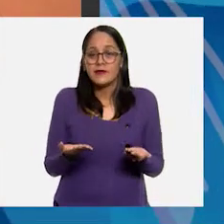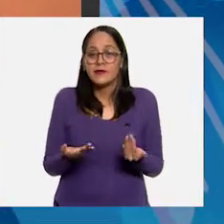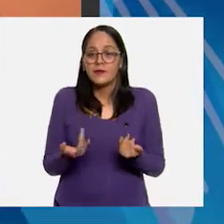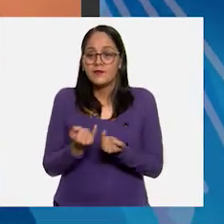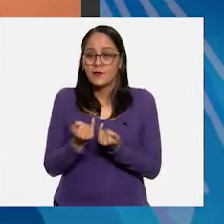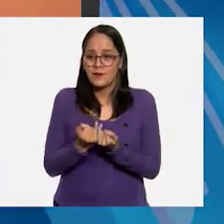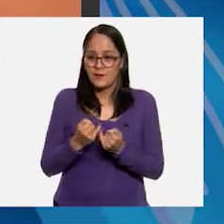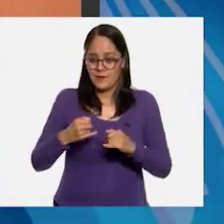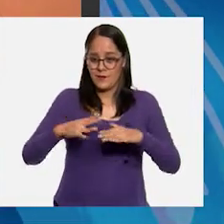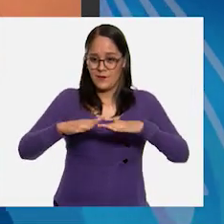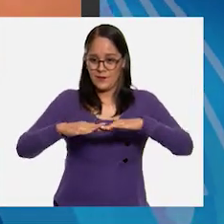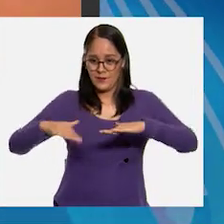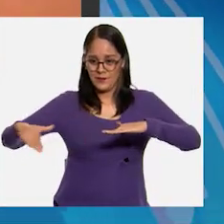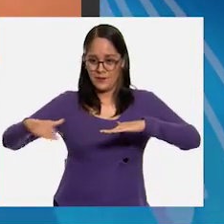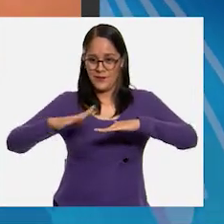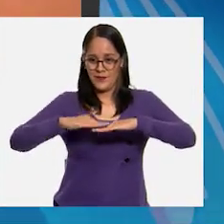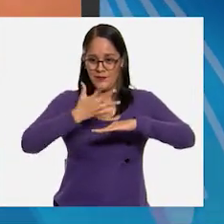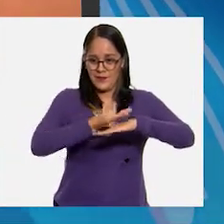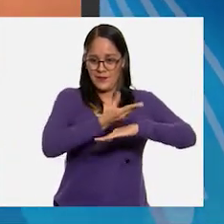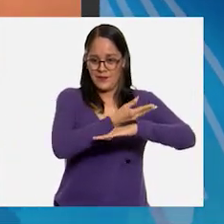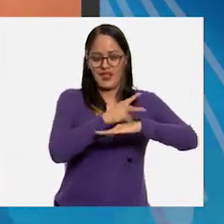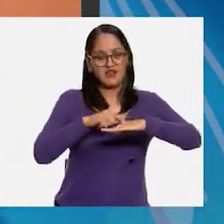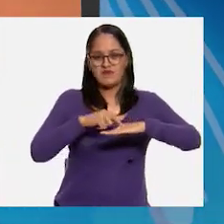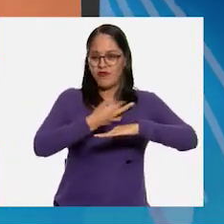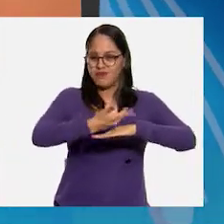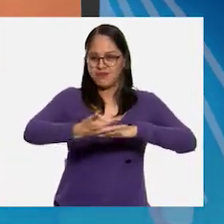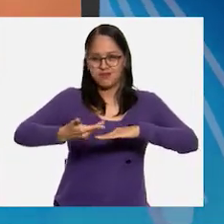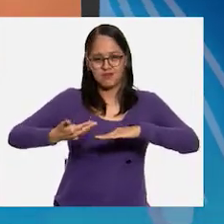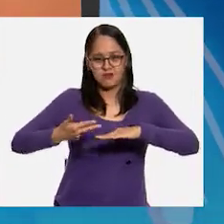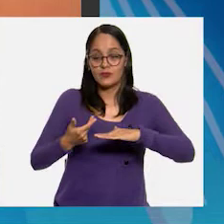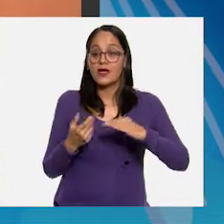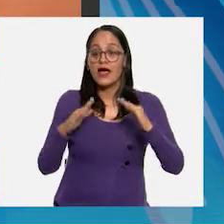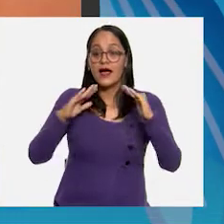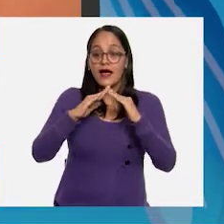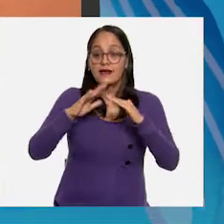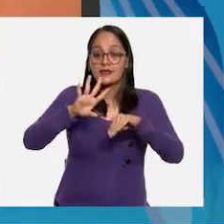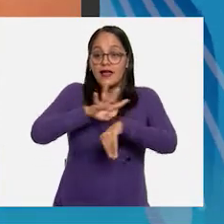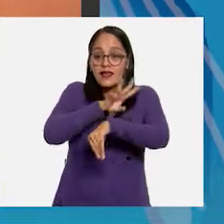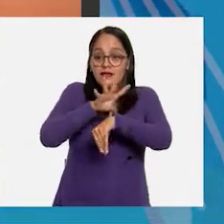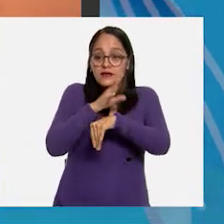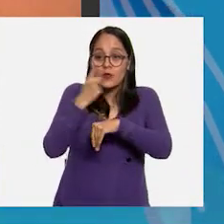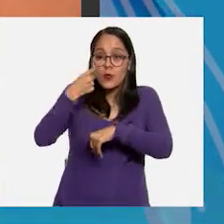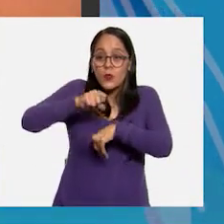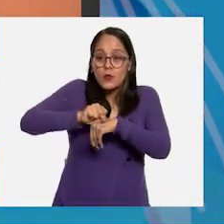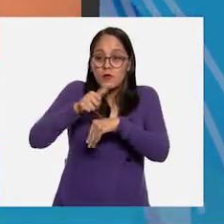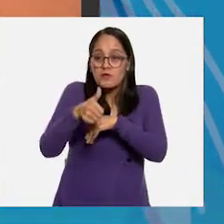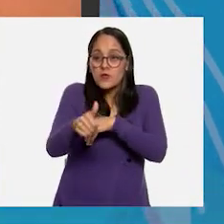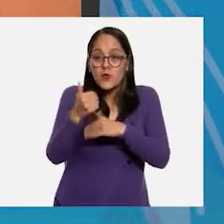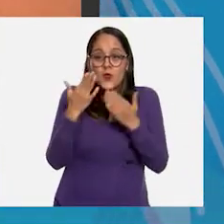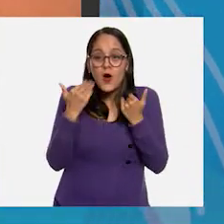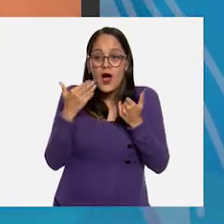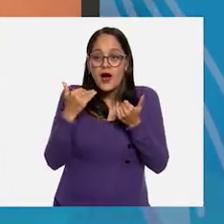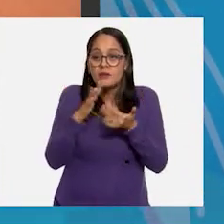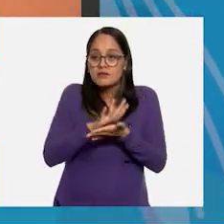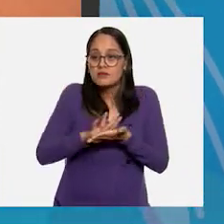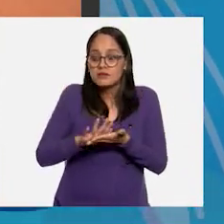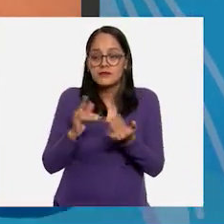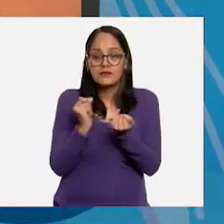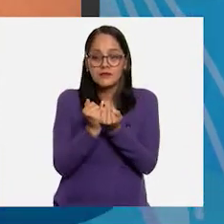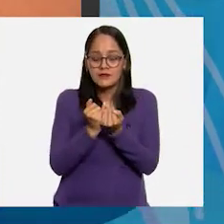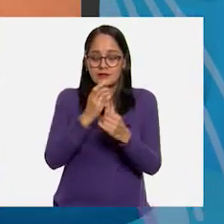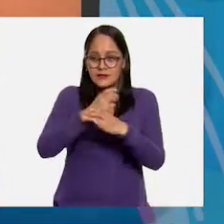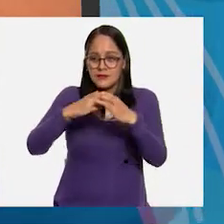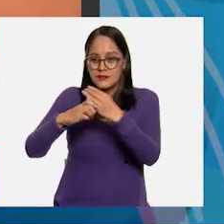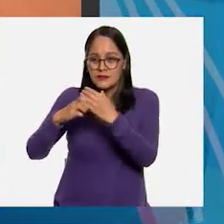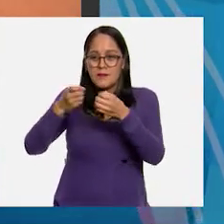quebró el asfalto en casi todas las colonias, estuvimos sin electricidad más de una semana. Las consecuencias materiales que tuvo